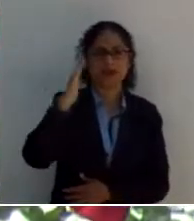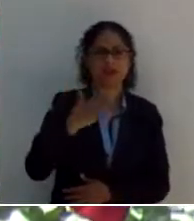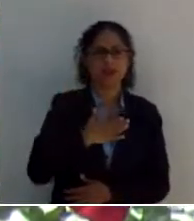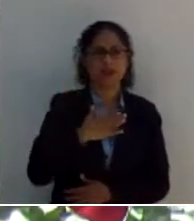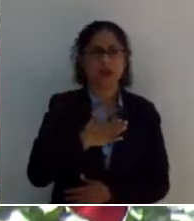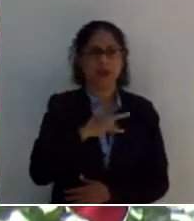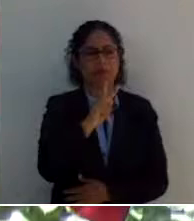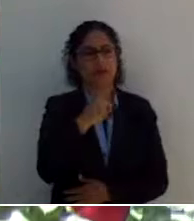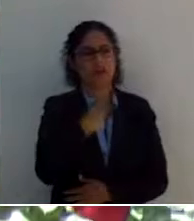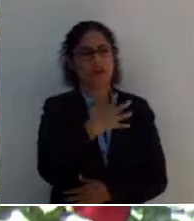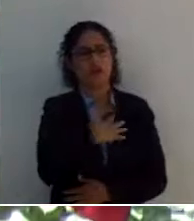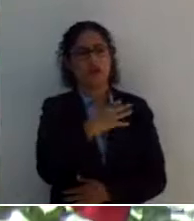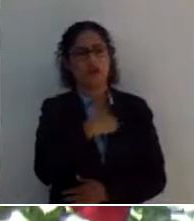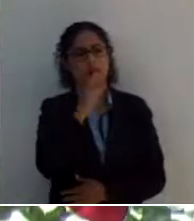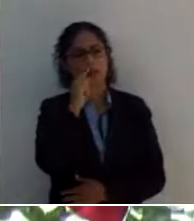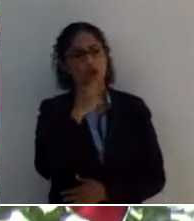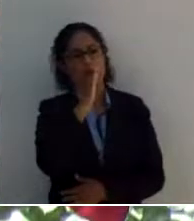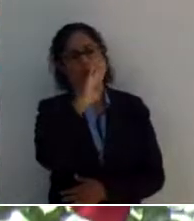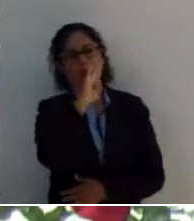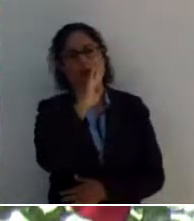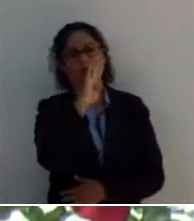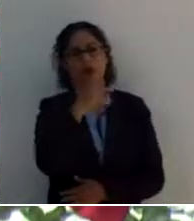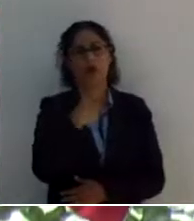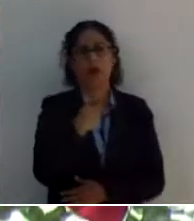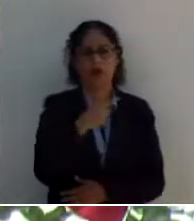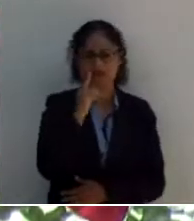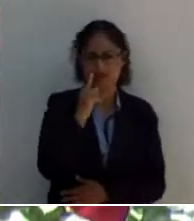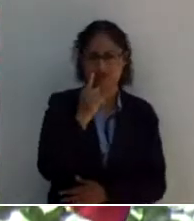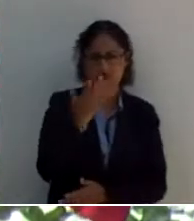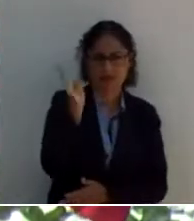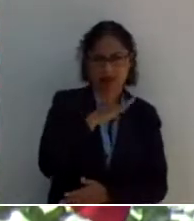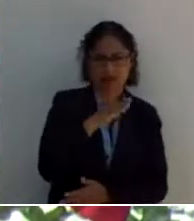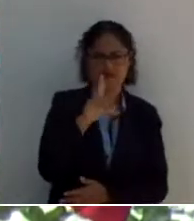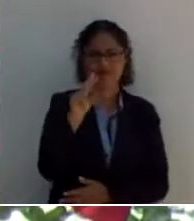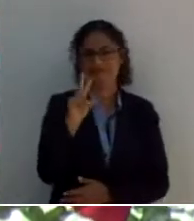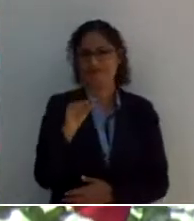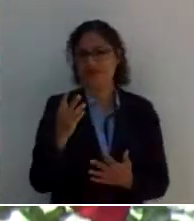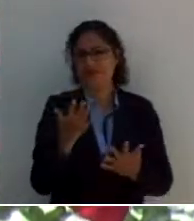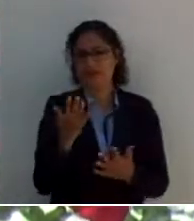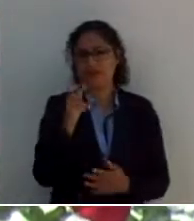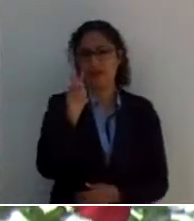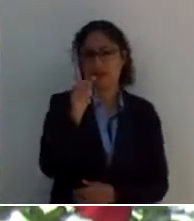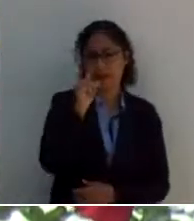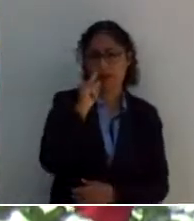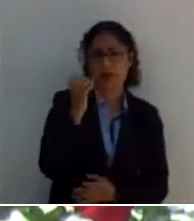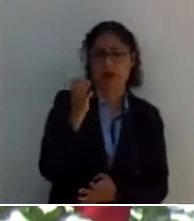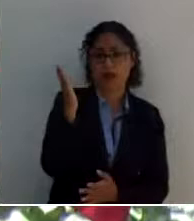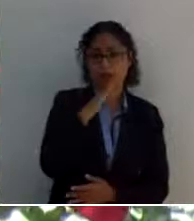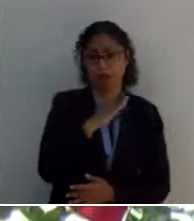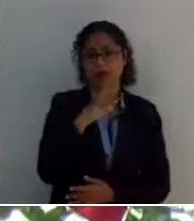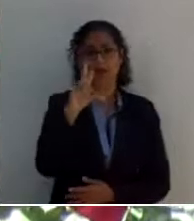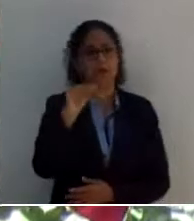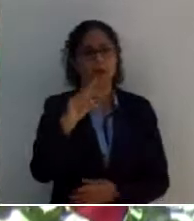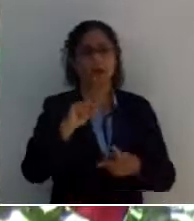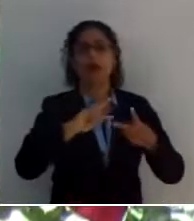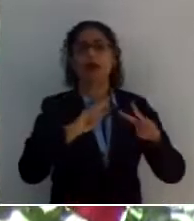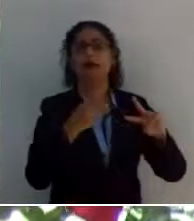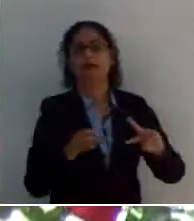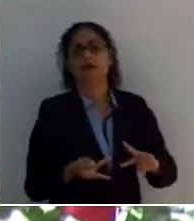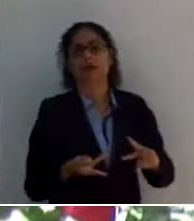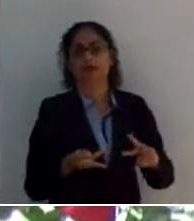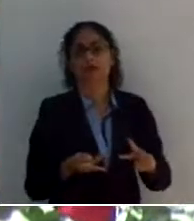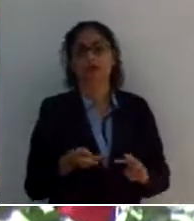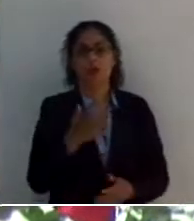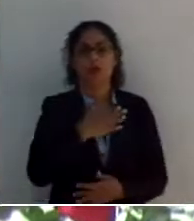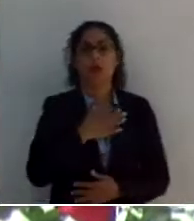de policía, como si ser policía fuera algo indigno, fuera algo malo. Al revés,